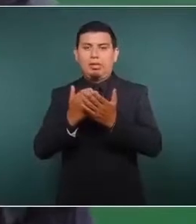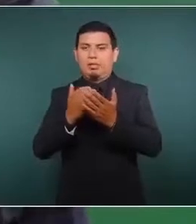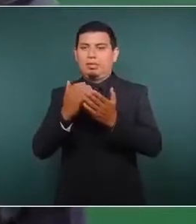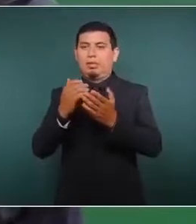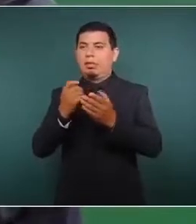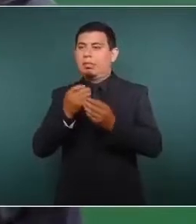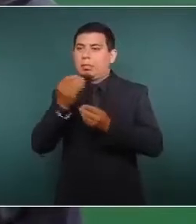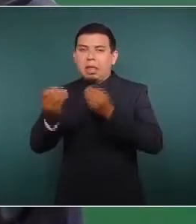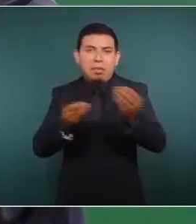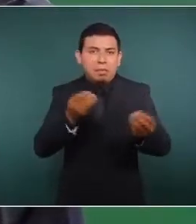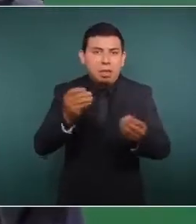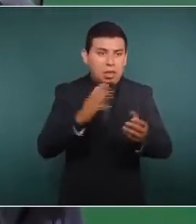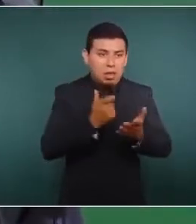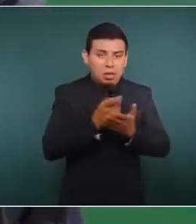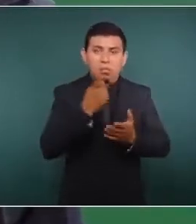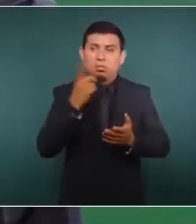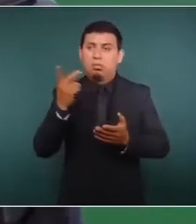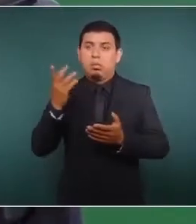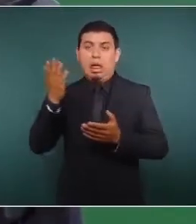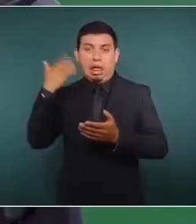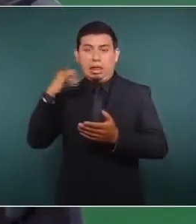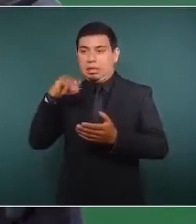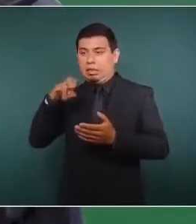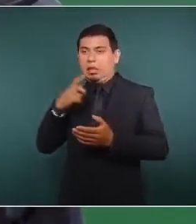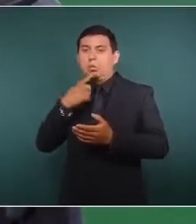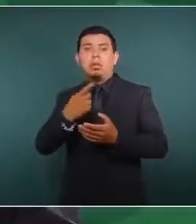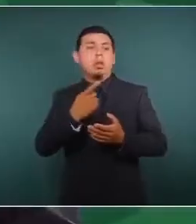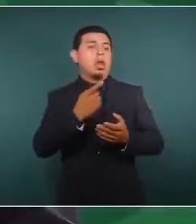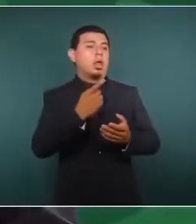INE en ese entonces